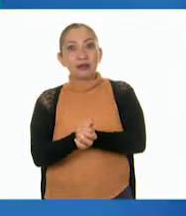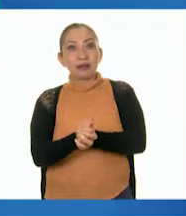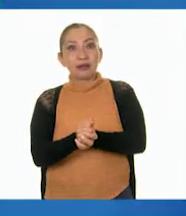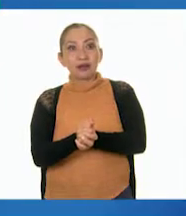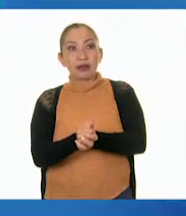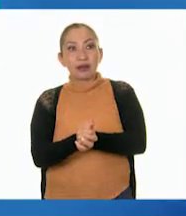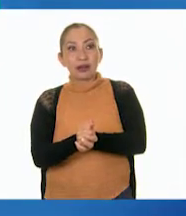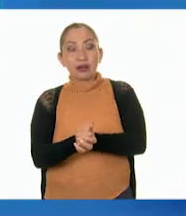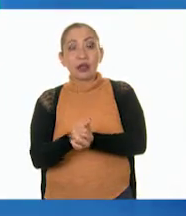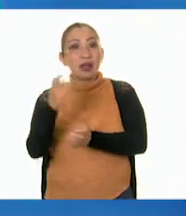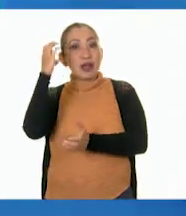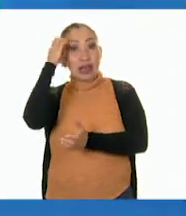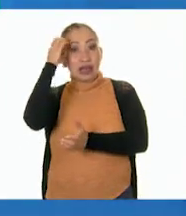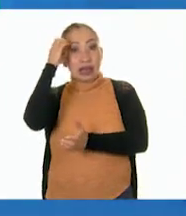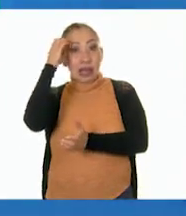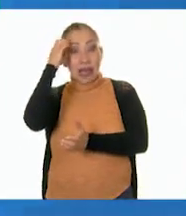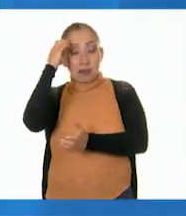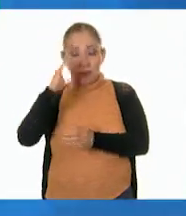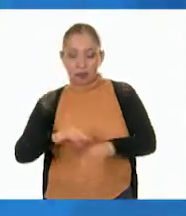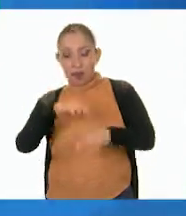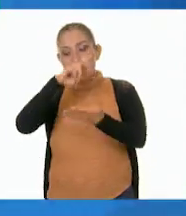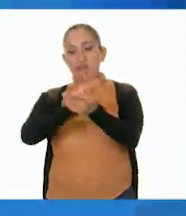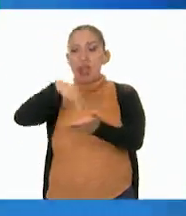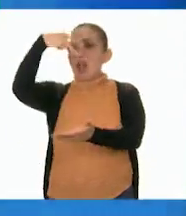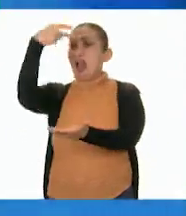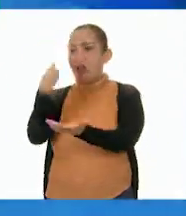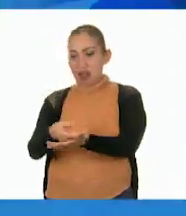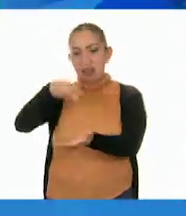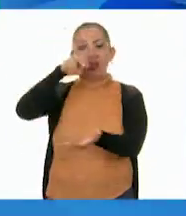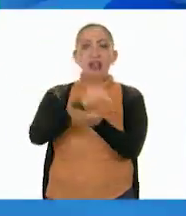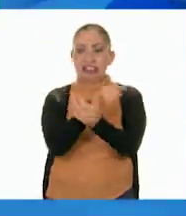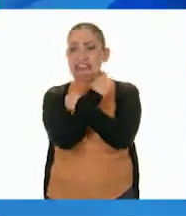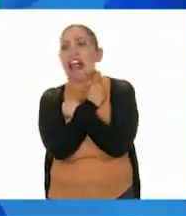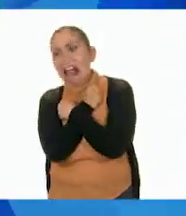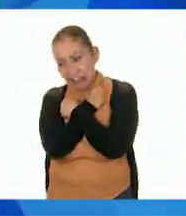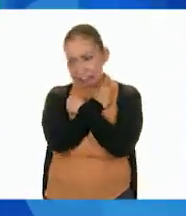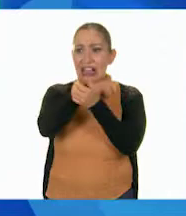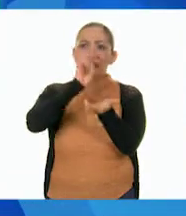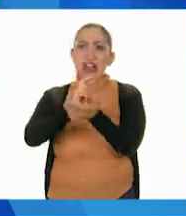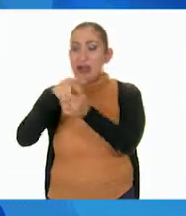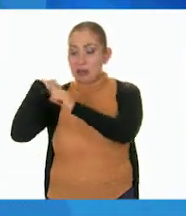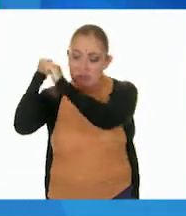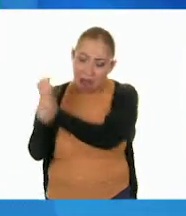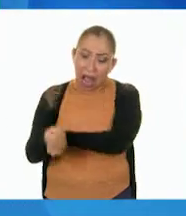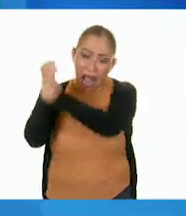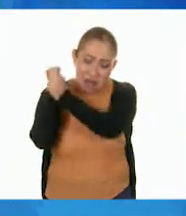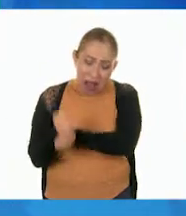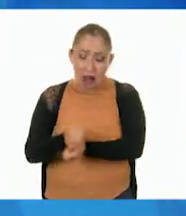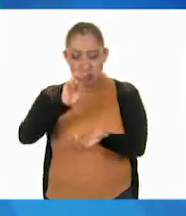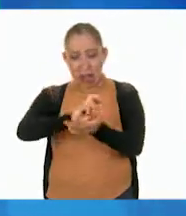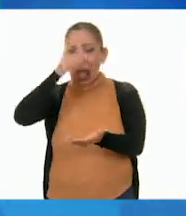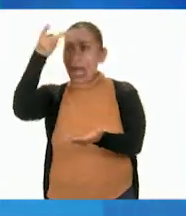La cama se hizo así. Sastrecillo se agarró como podía a la sábana que estaba en la orilla.